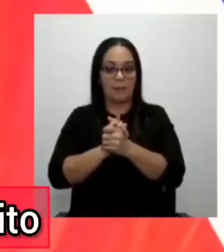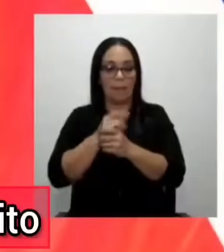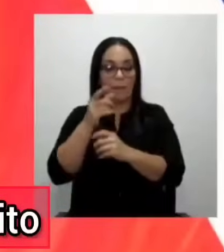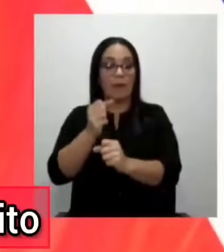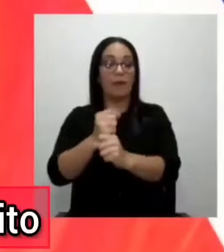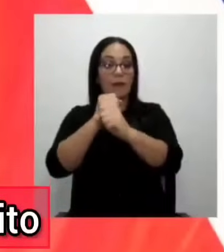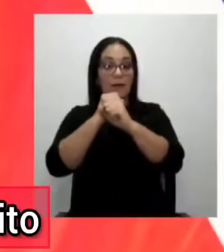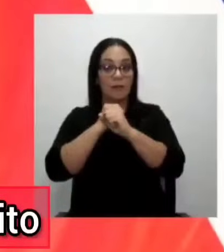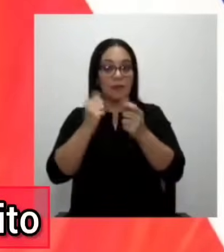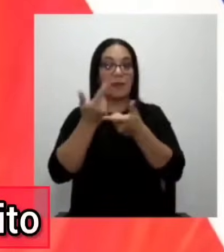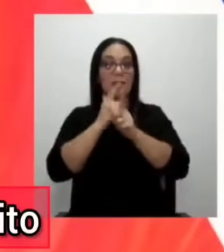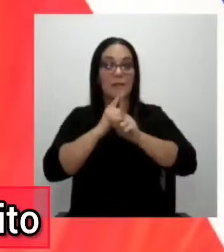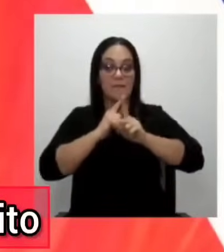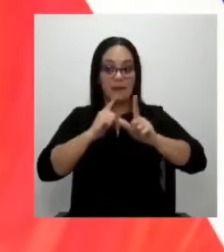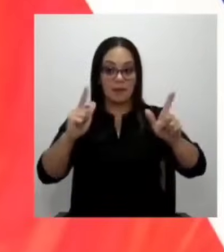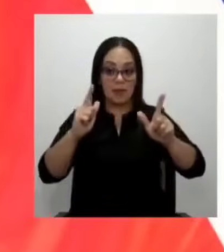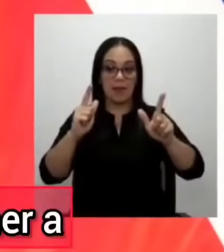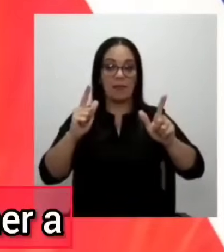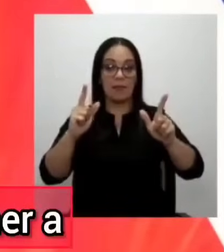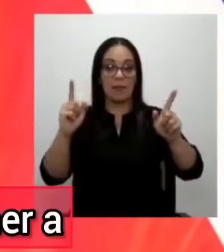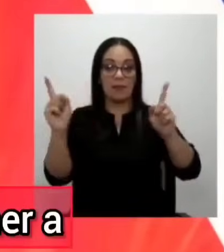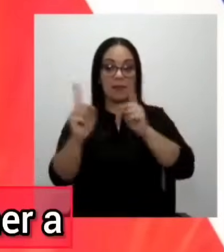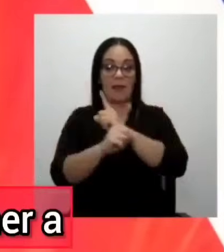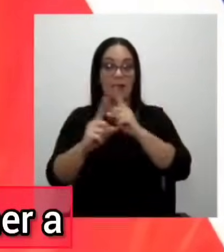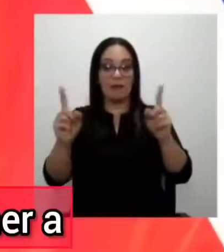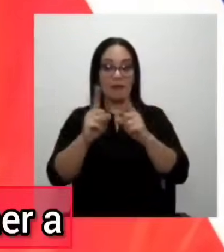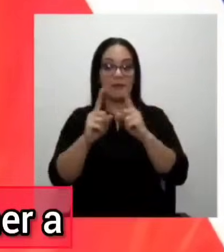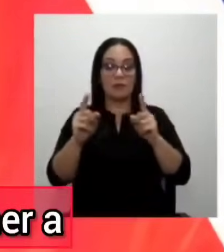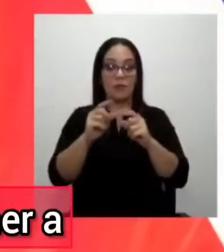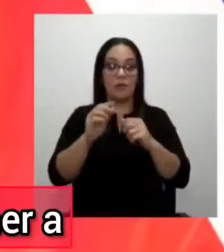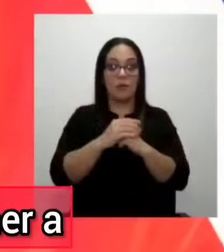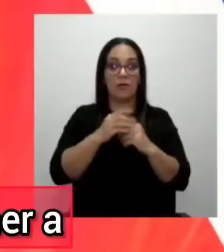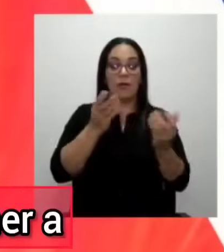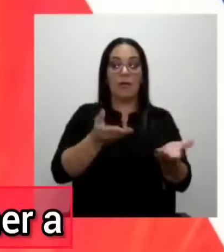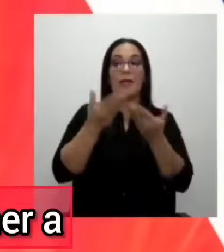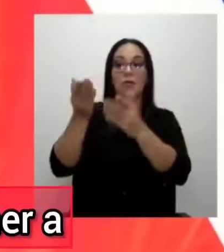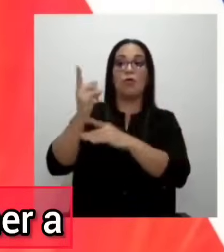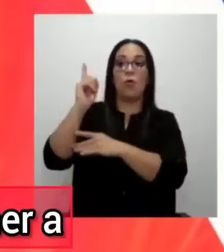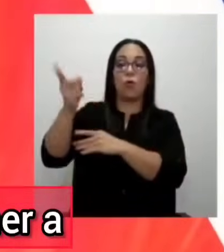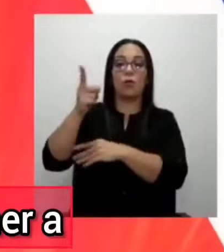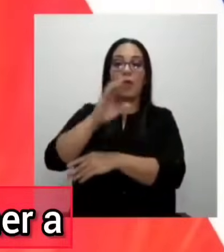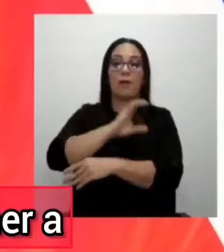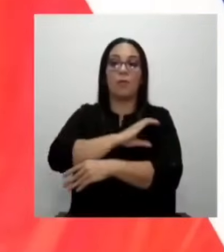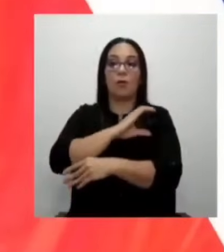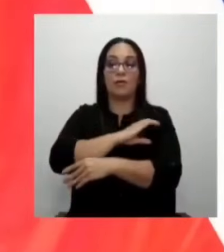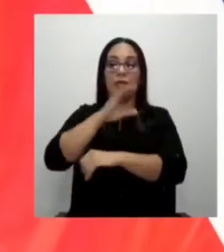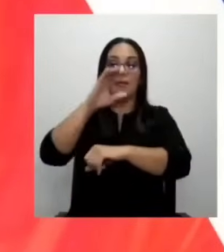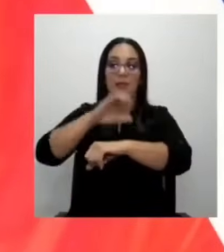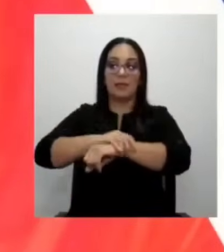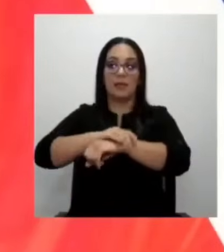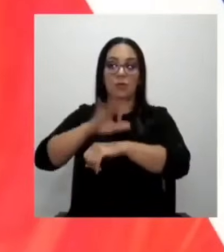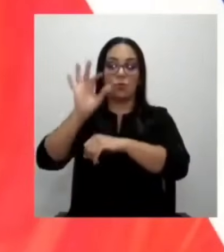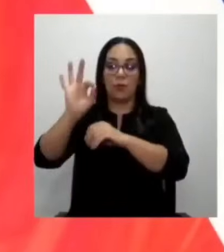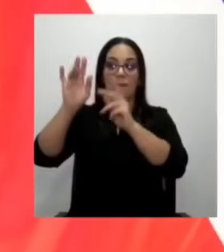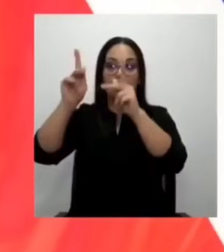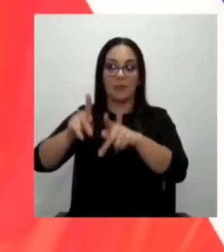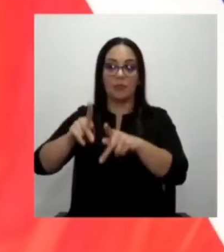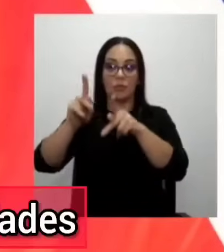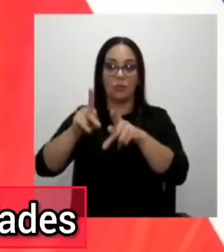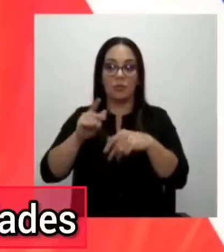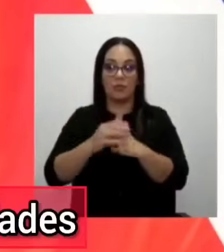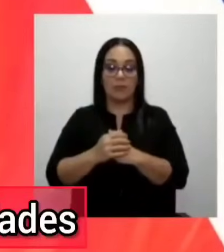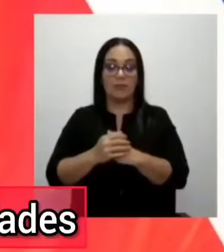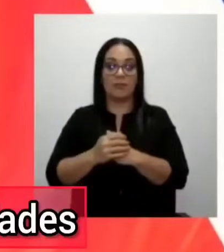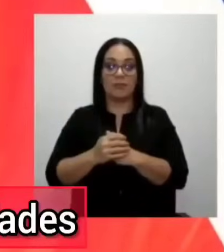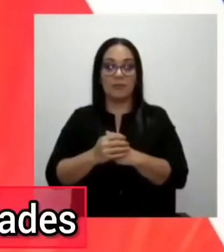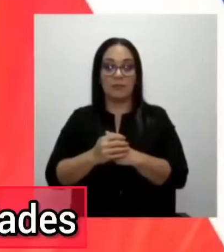garantiza la libertad de tránsito, le dio la orden a la policía de detener a esas 9 personas.